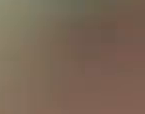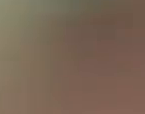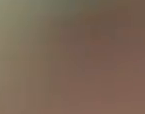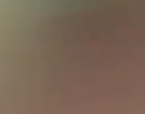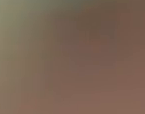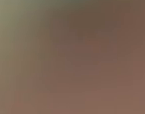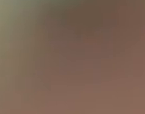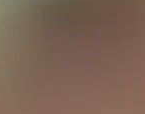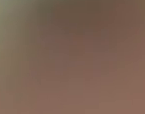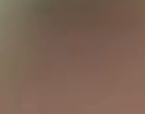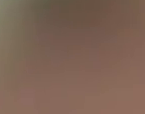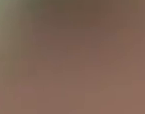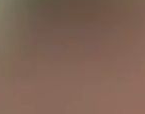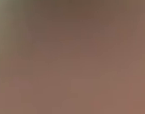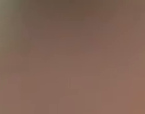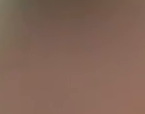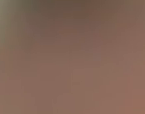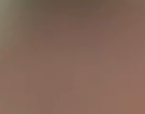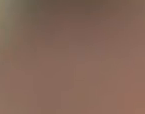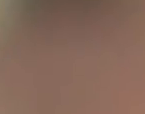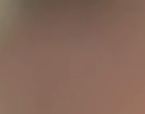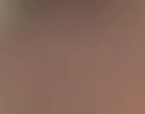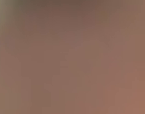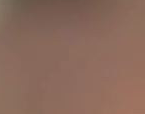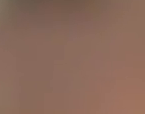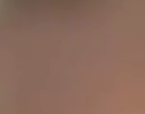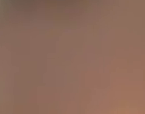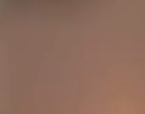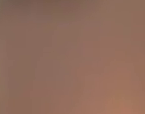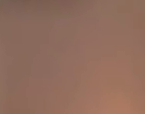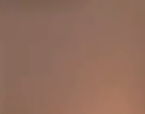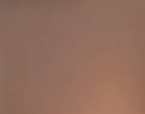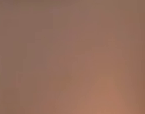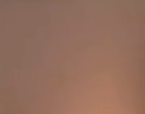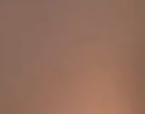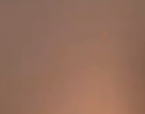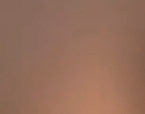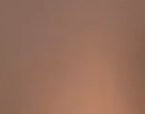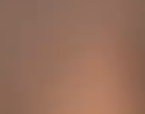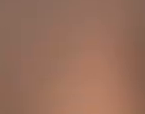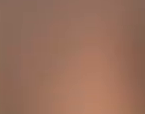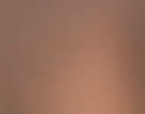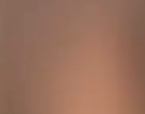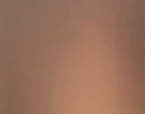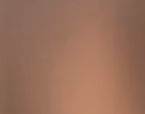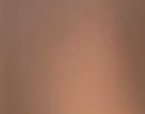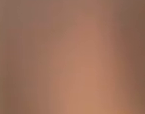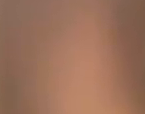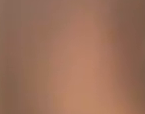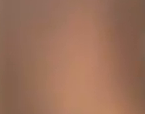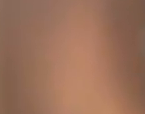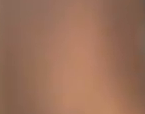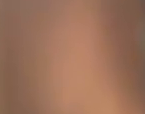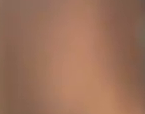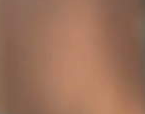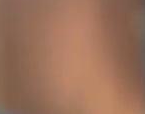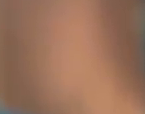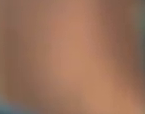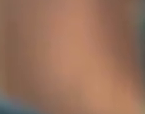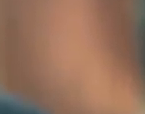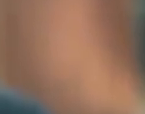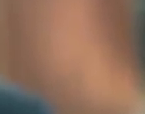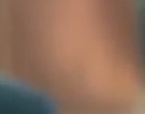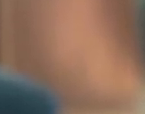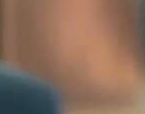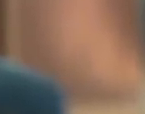Es así entonces que hoy presentamos a Venezuela y al mundo la máquina de votación. Es una máquina moderna con elementos